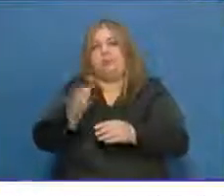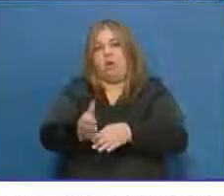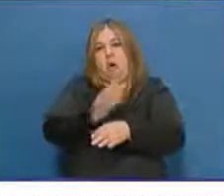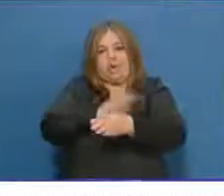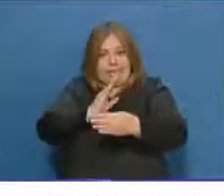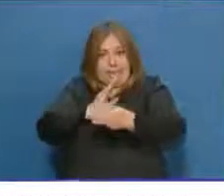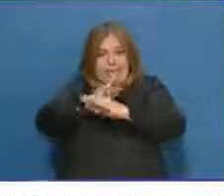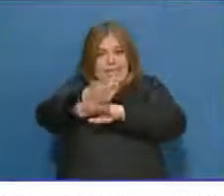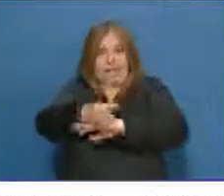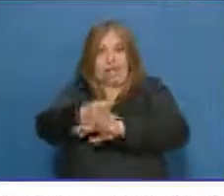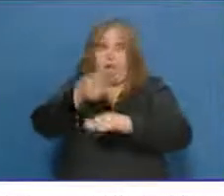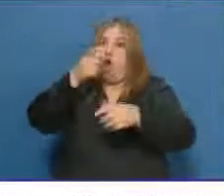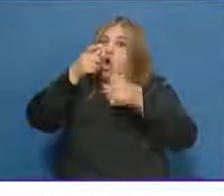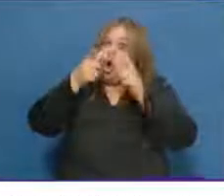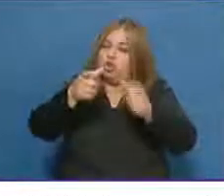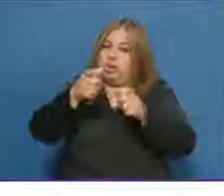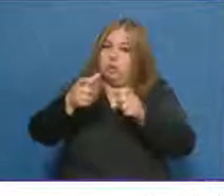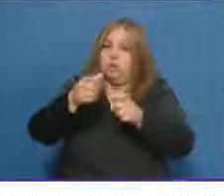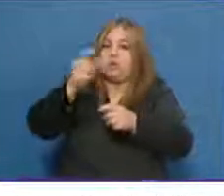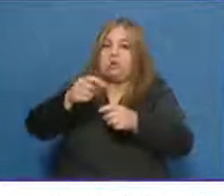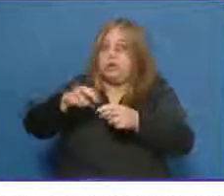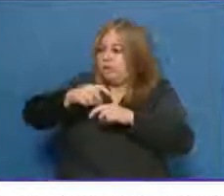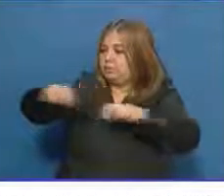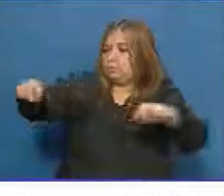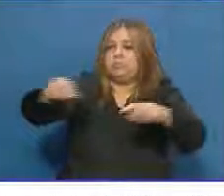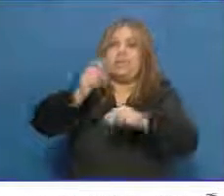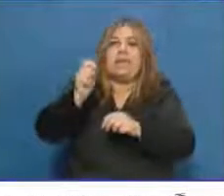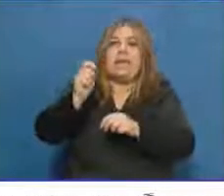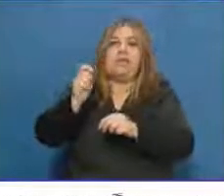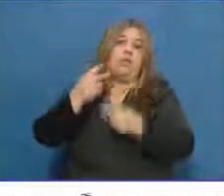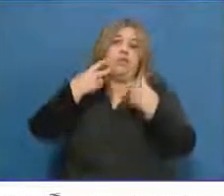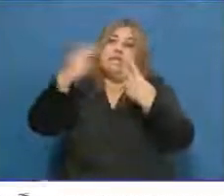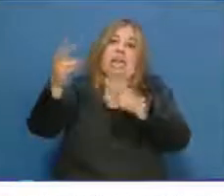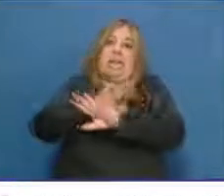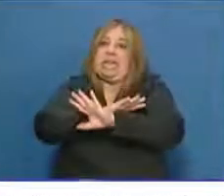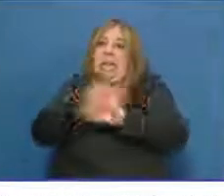entrada, las personas que circulan en la estación van a ser exclusivamente pasajeros que vuelen,